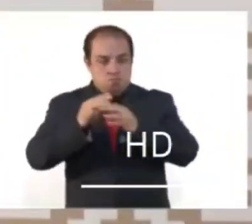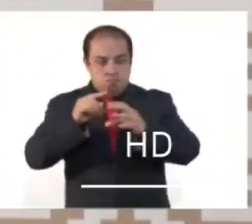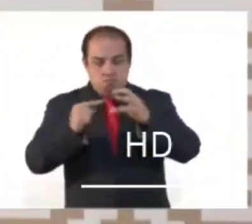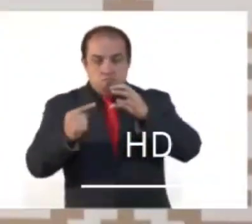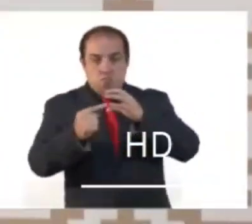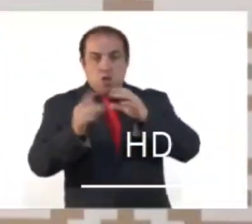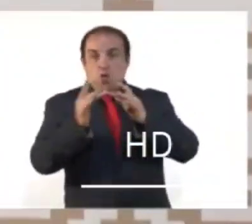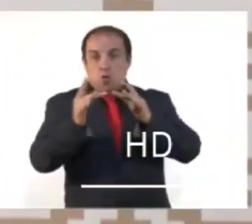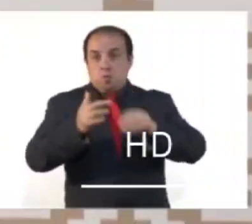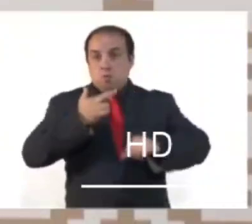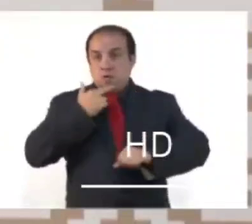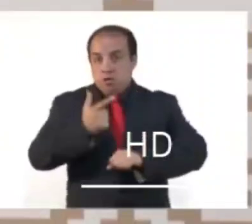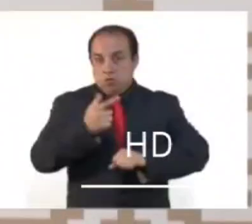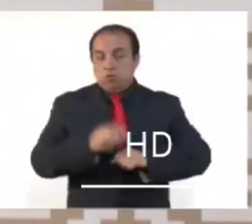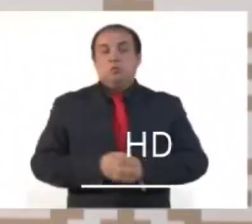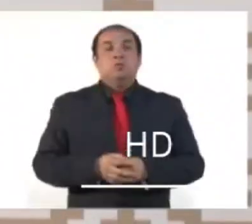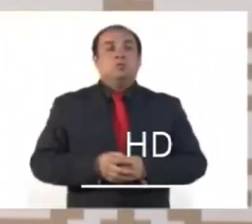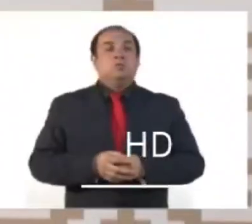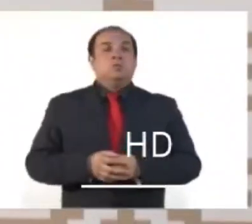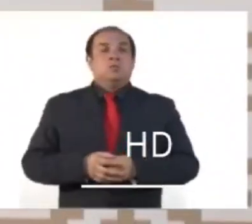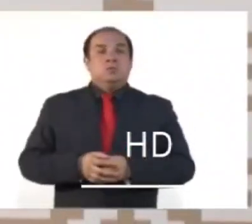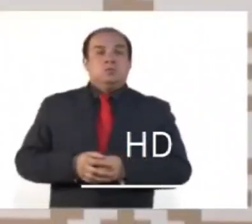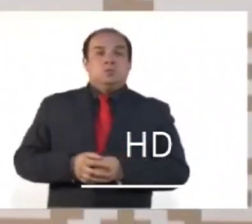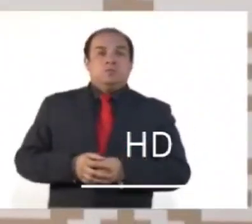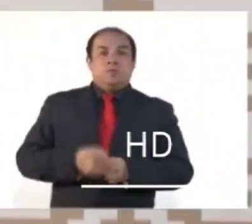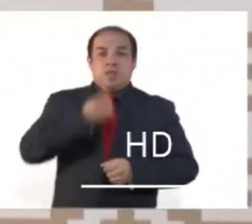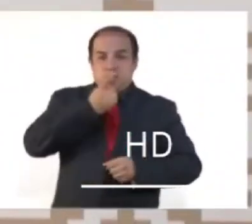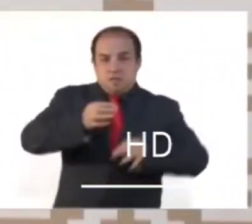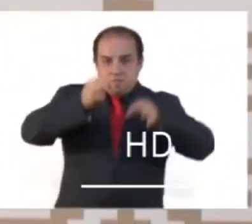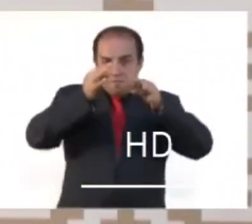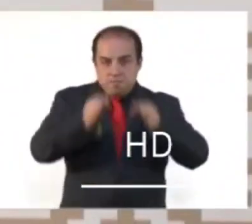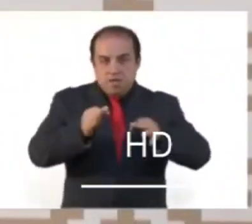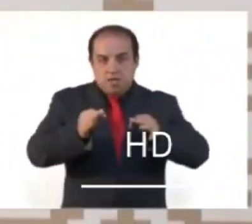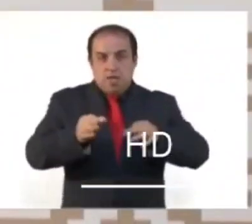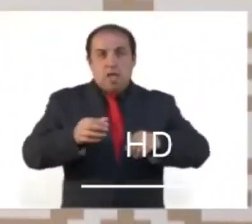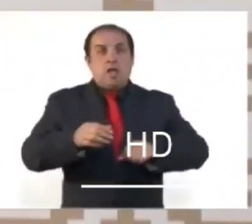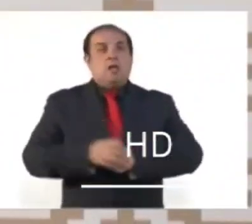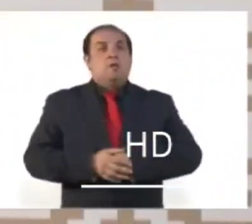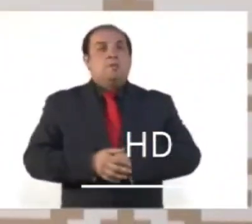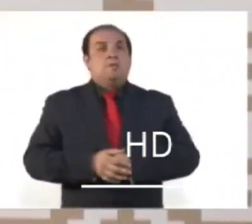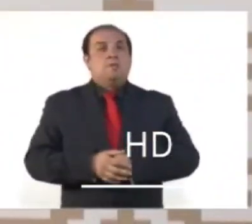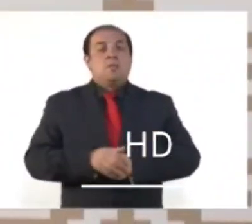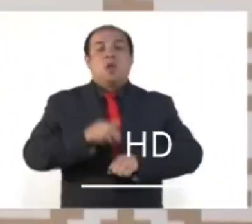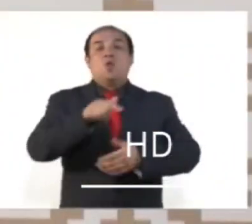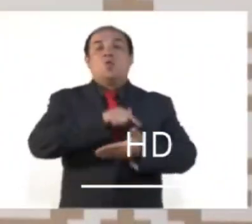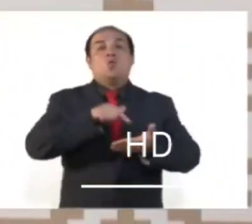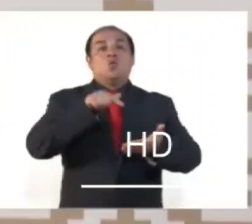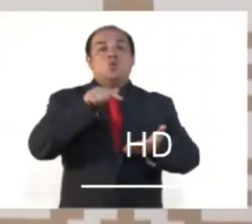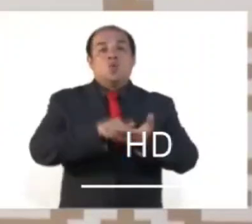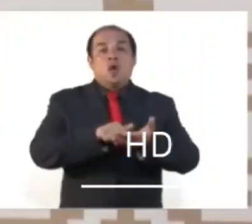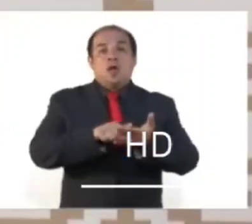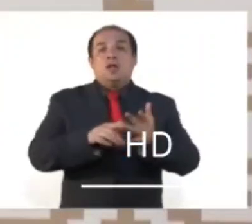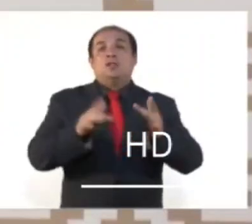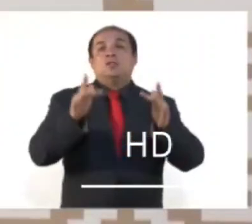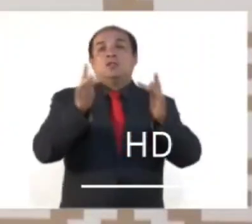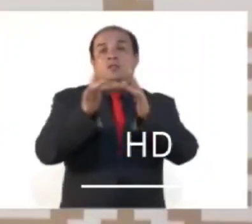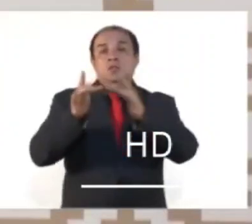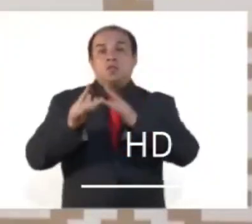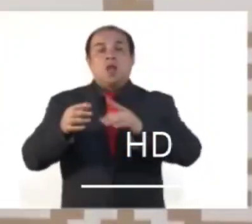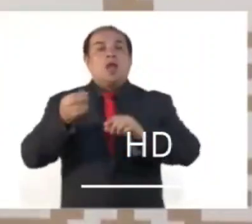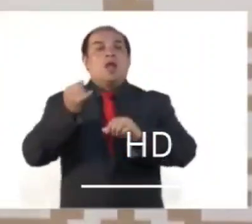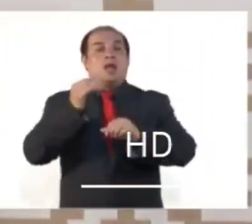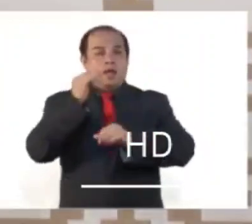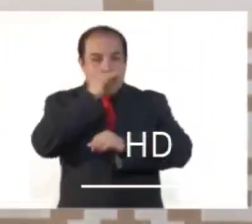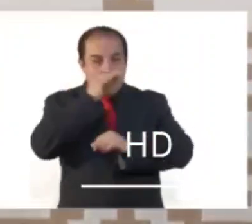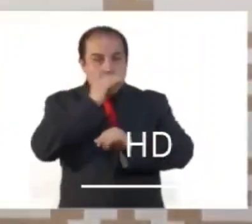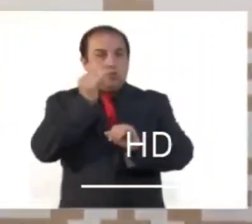dicho de una manera más precisa, es la que cuenta con el mayor número de puntos de acceso gratuito